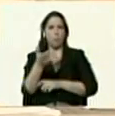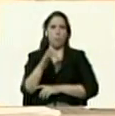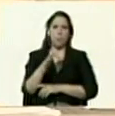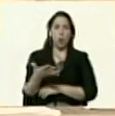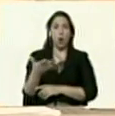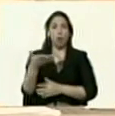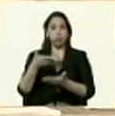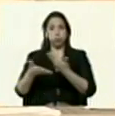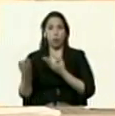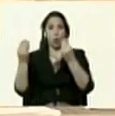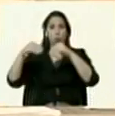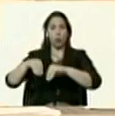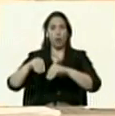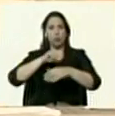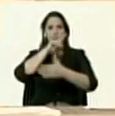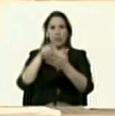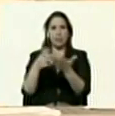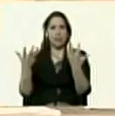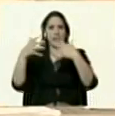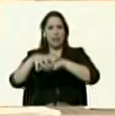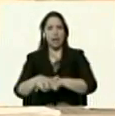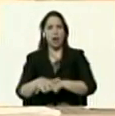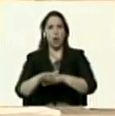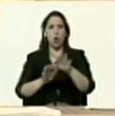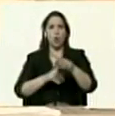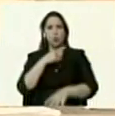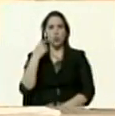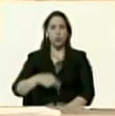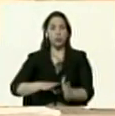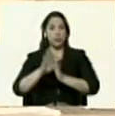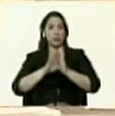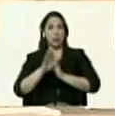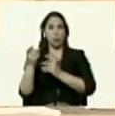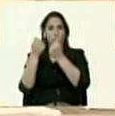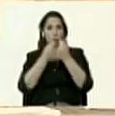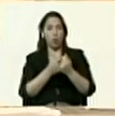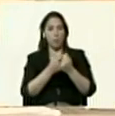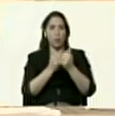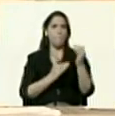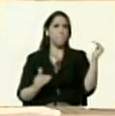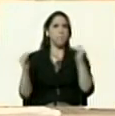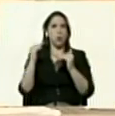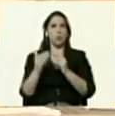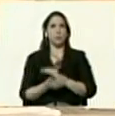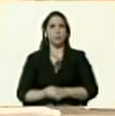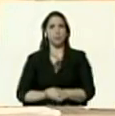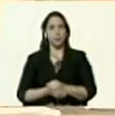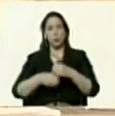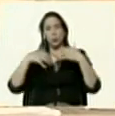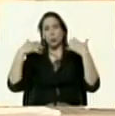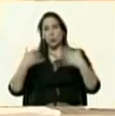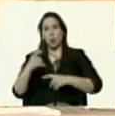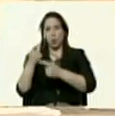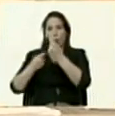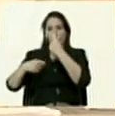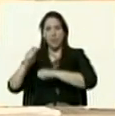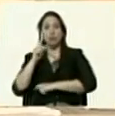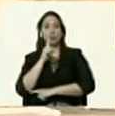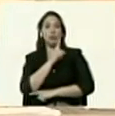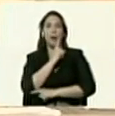la cooperación integral con Rusia, en el desarrollo económico. Ha crecido bastante el comercio, lo que